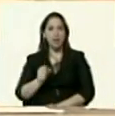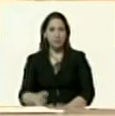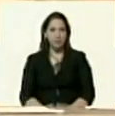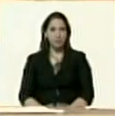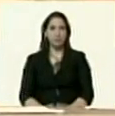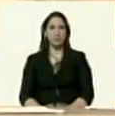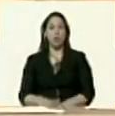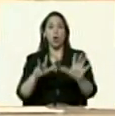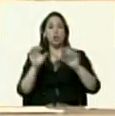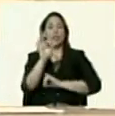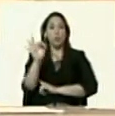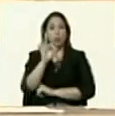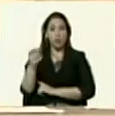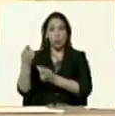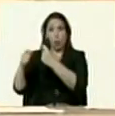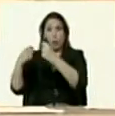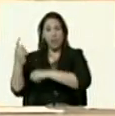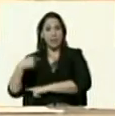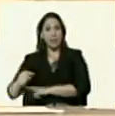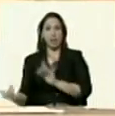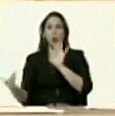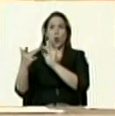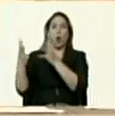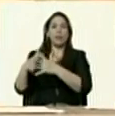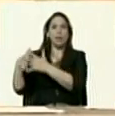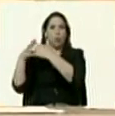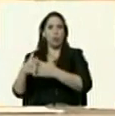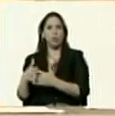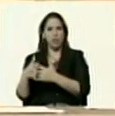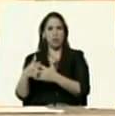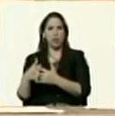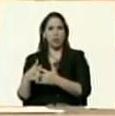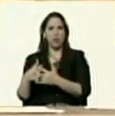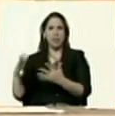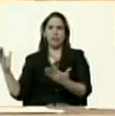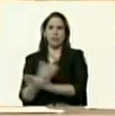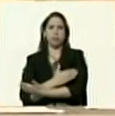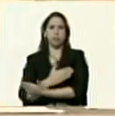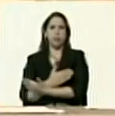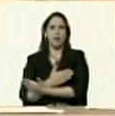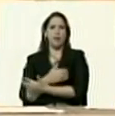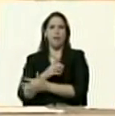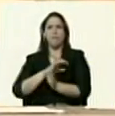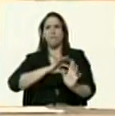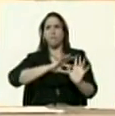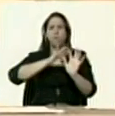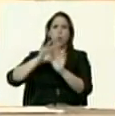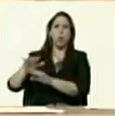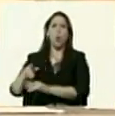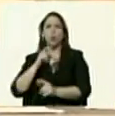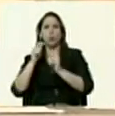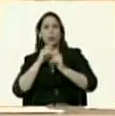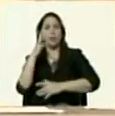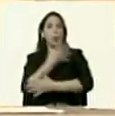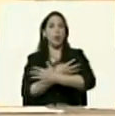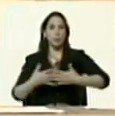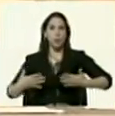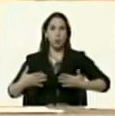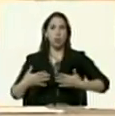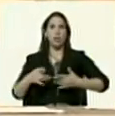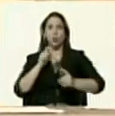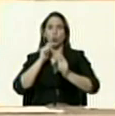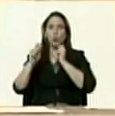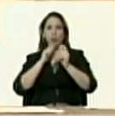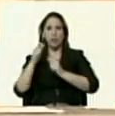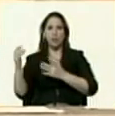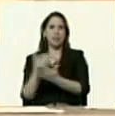El 80% del comercio lo tienen con Estados Unidos. Que le iban a quitar el flujo de turistas, 4 millones de turistas. Que le iban a